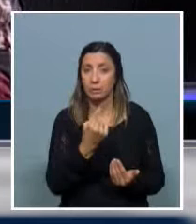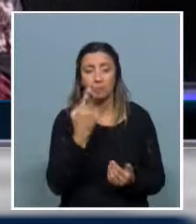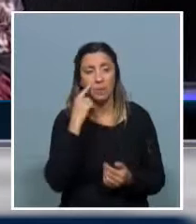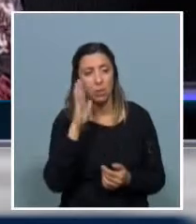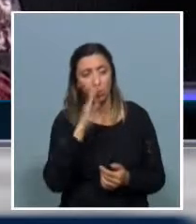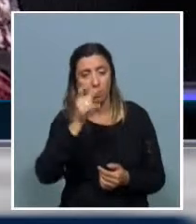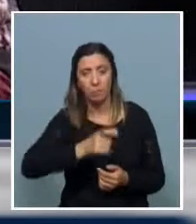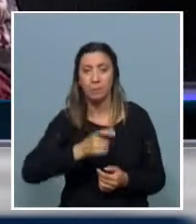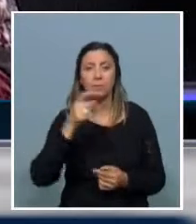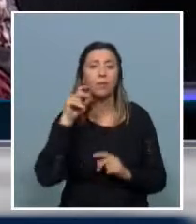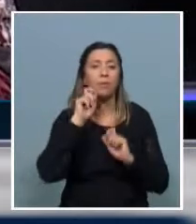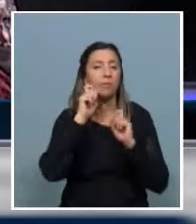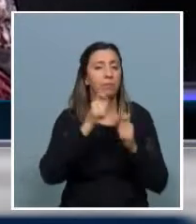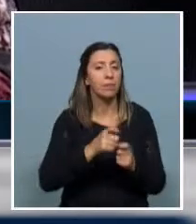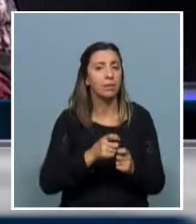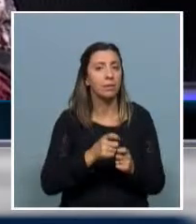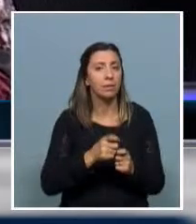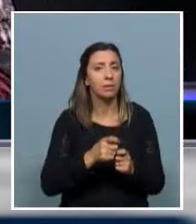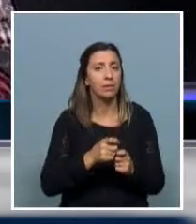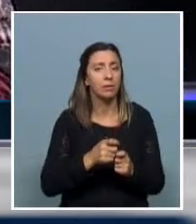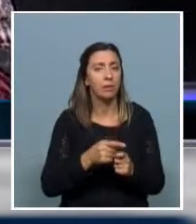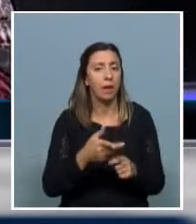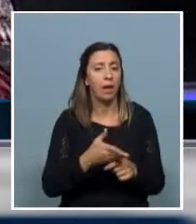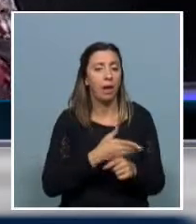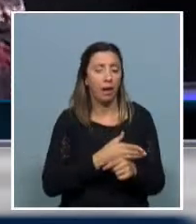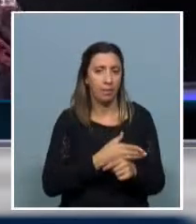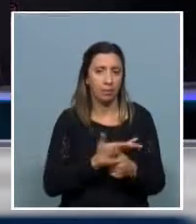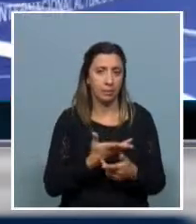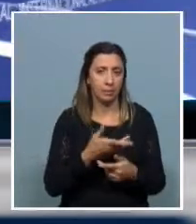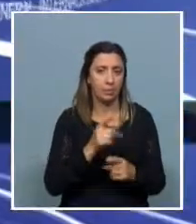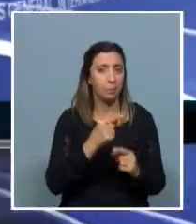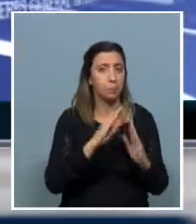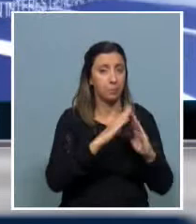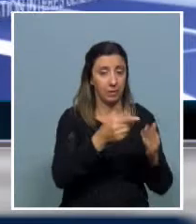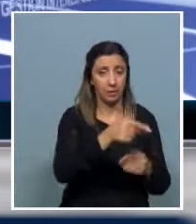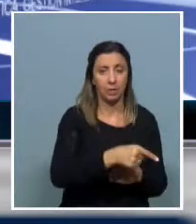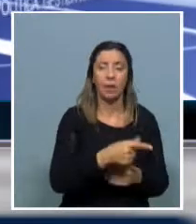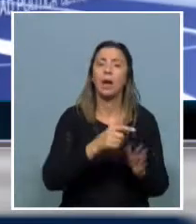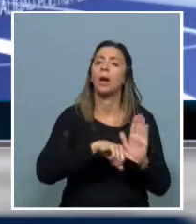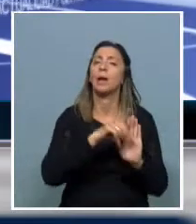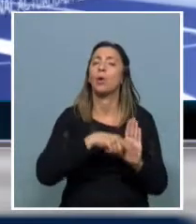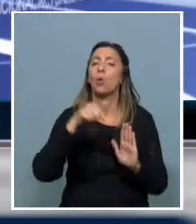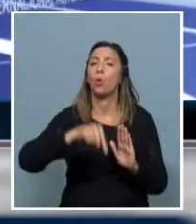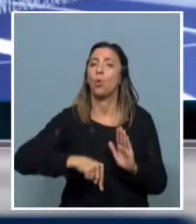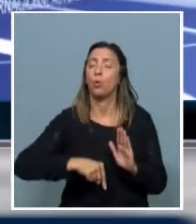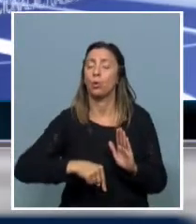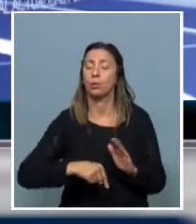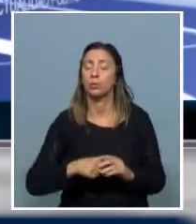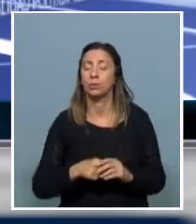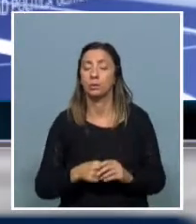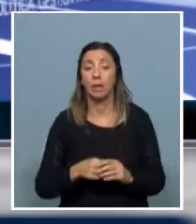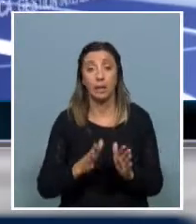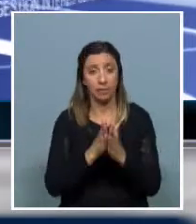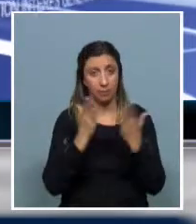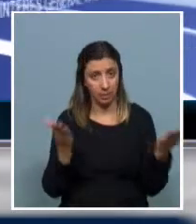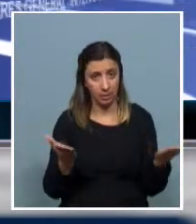que esa persona que los venía a ver era prioritaria antes que ellos. Entonces, ¿cuándo se adjudica a la gente de La Punta? Hoy en una entrevista que se publica en el